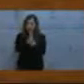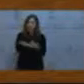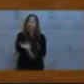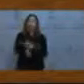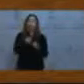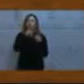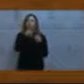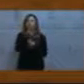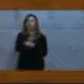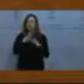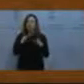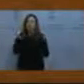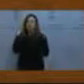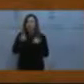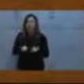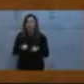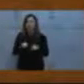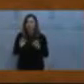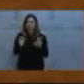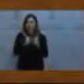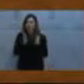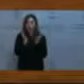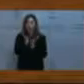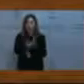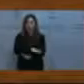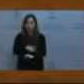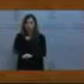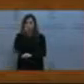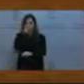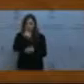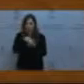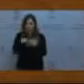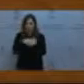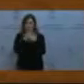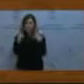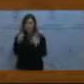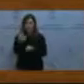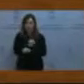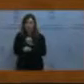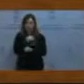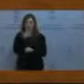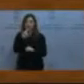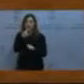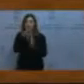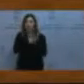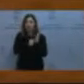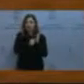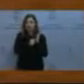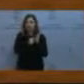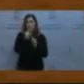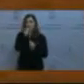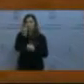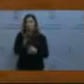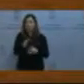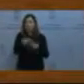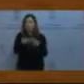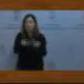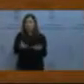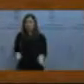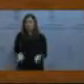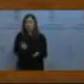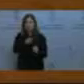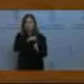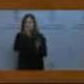de diciembre de 2017, porque se establecen los criterios de la prórroga. Incluso en la página web del ministerio figuran ya los presupuestos de